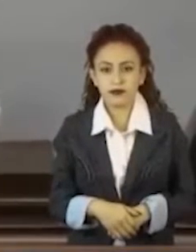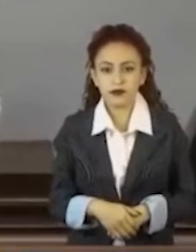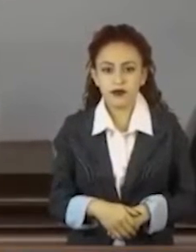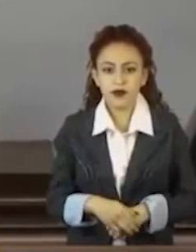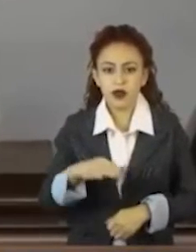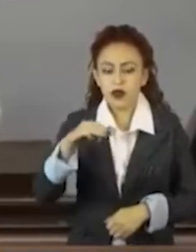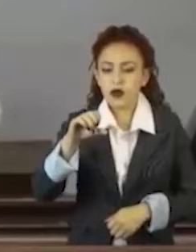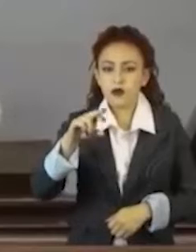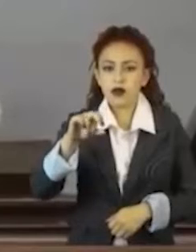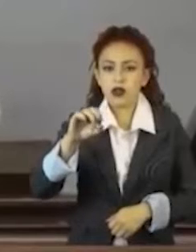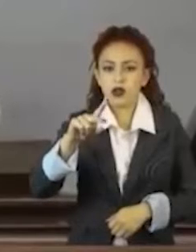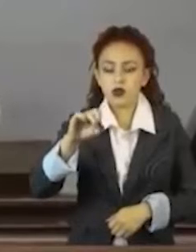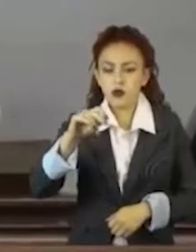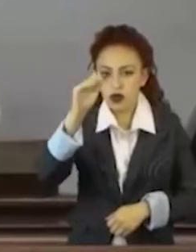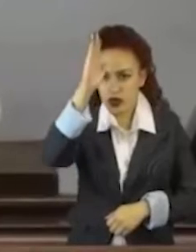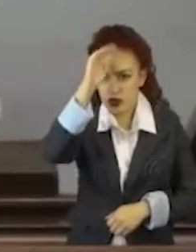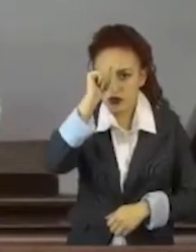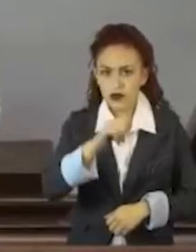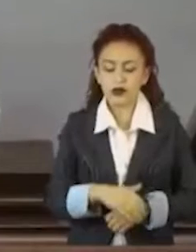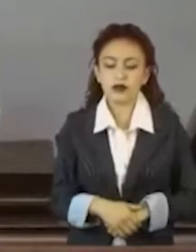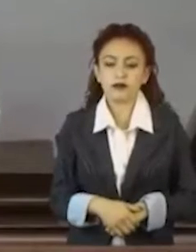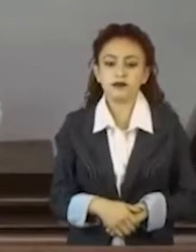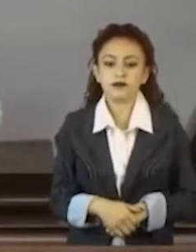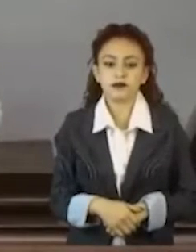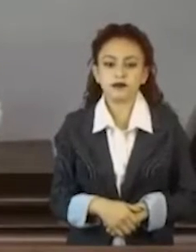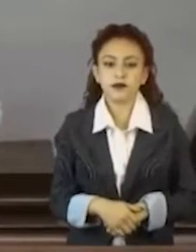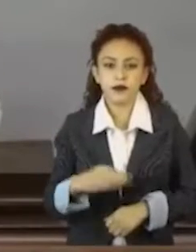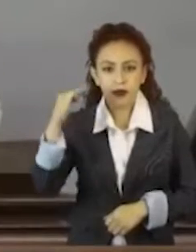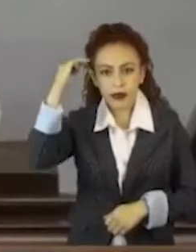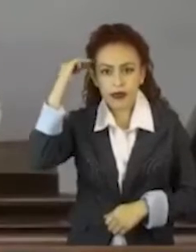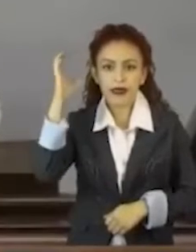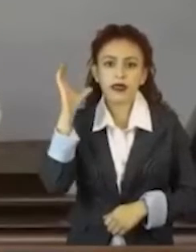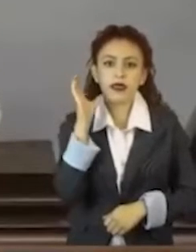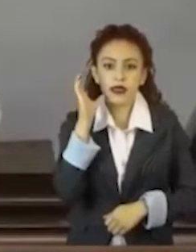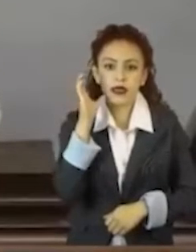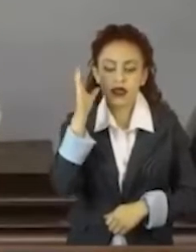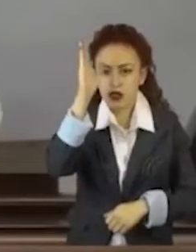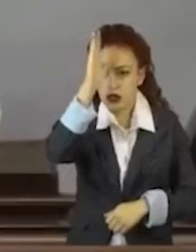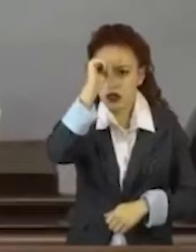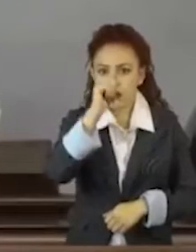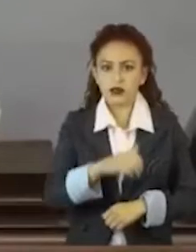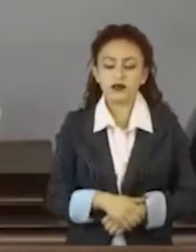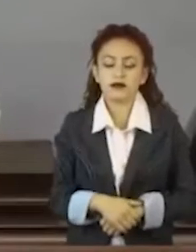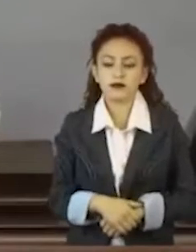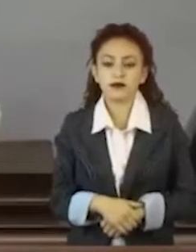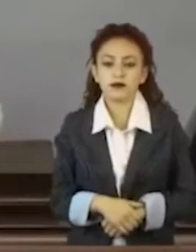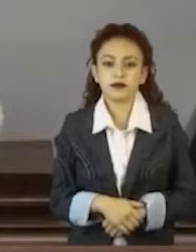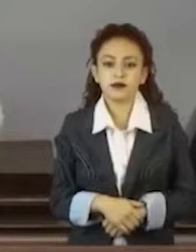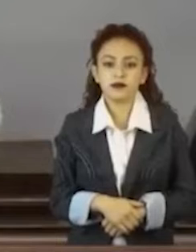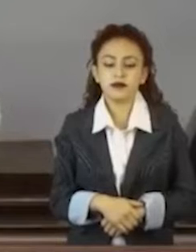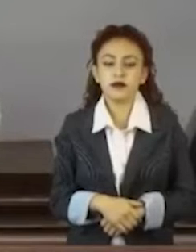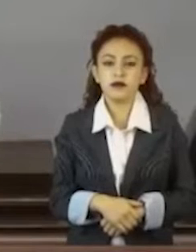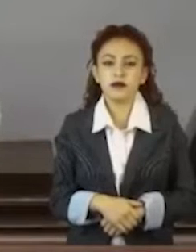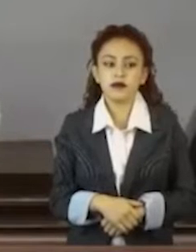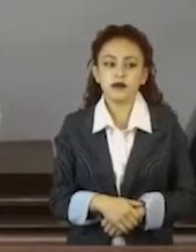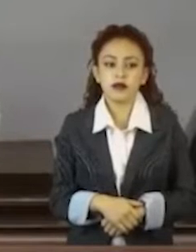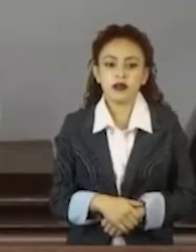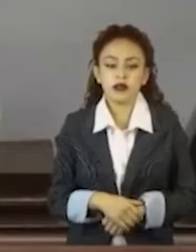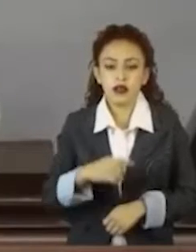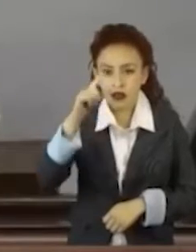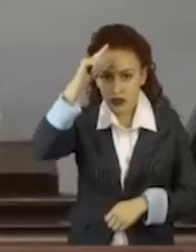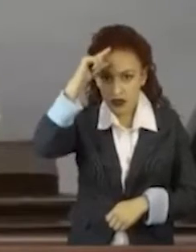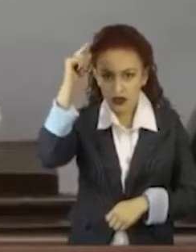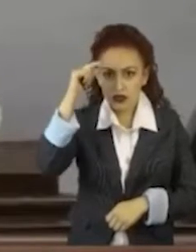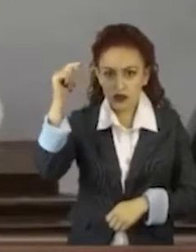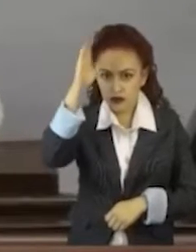Aguirre Chávez Marco Polo, a favor. Sala Sáenz Mayela del Carmen, a favor. Cázares Blanco María